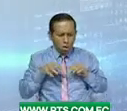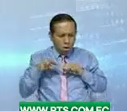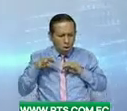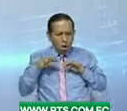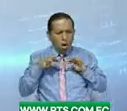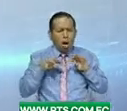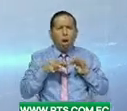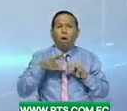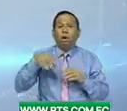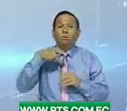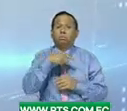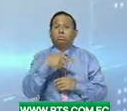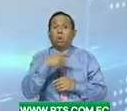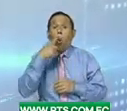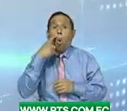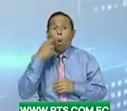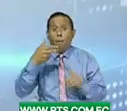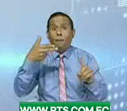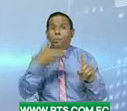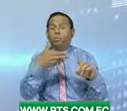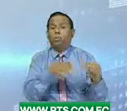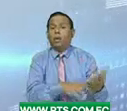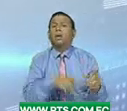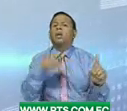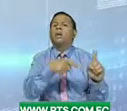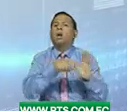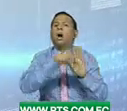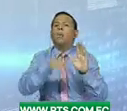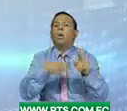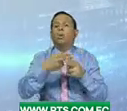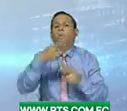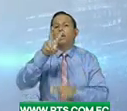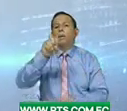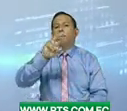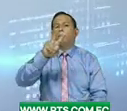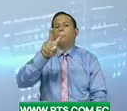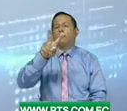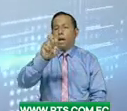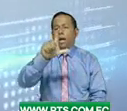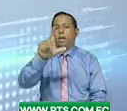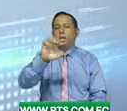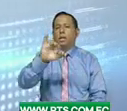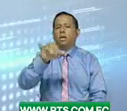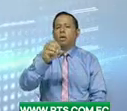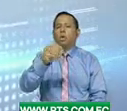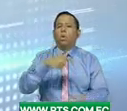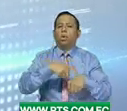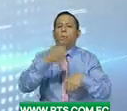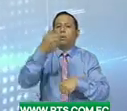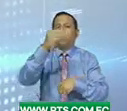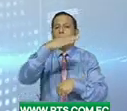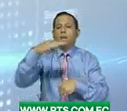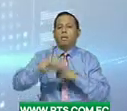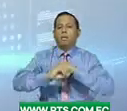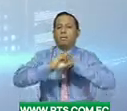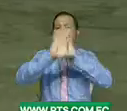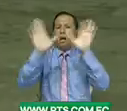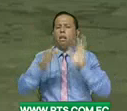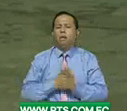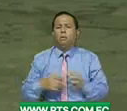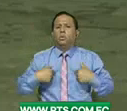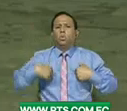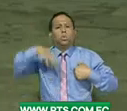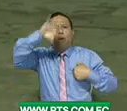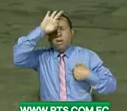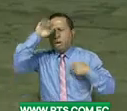de matar a un tipo aquí en frente. Al abogado Walter Vallejo lo acribillaron a las 10:30 de la mañana. No sabíamos de dónde venían los disparos,